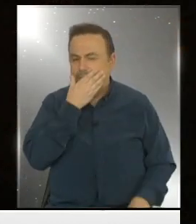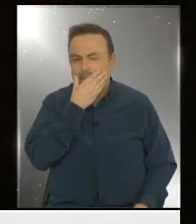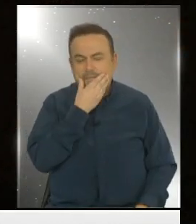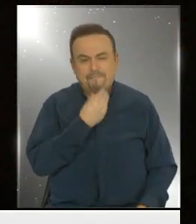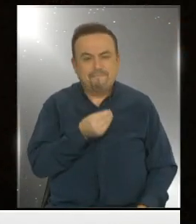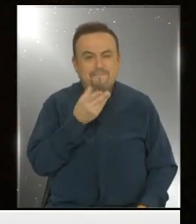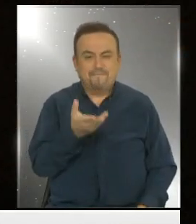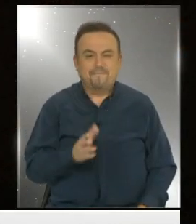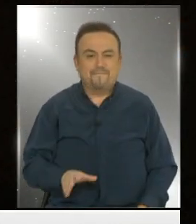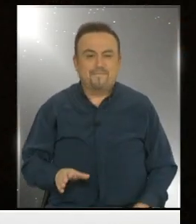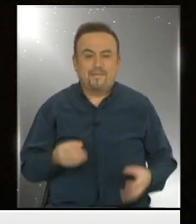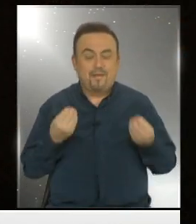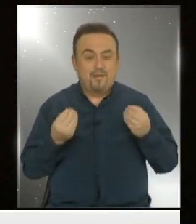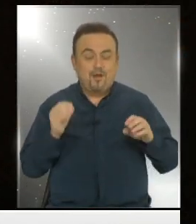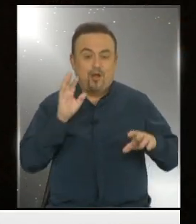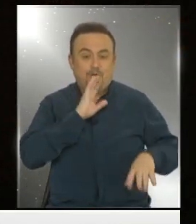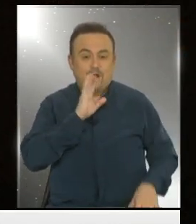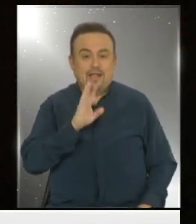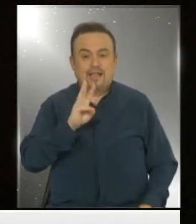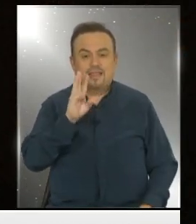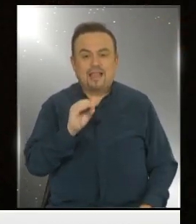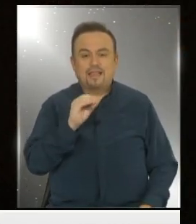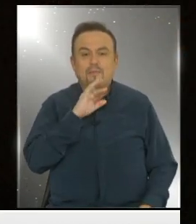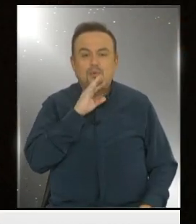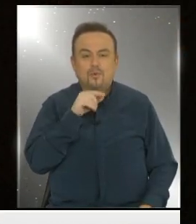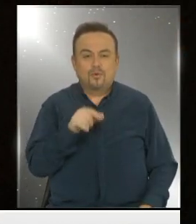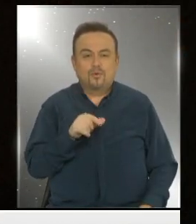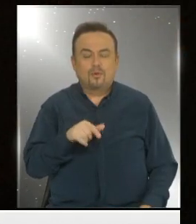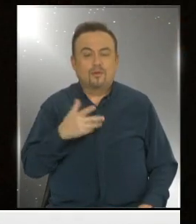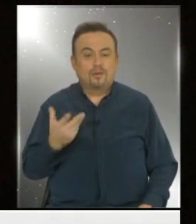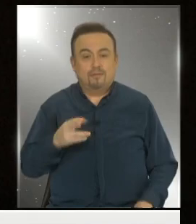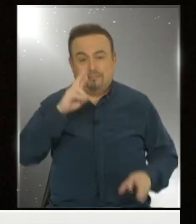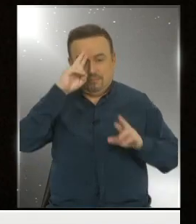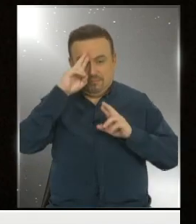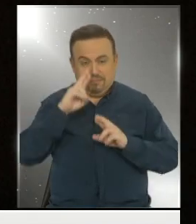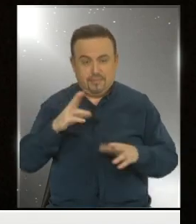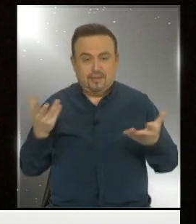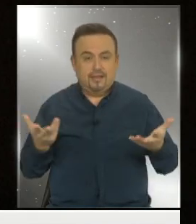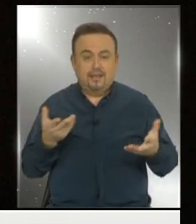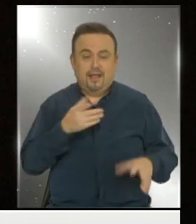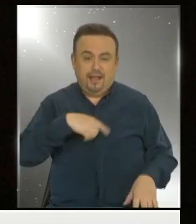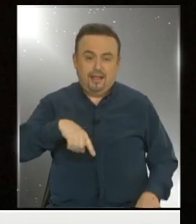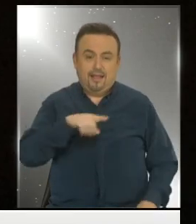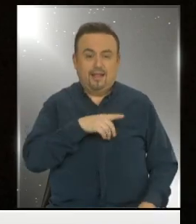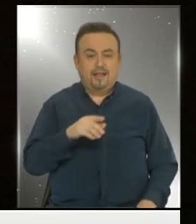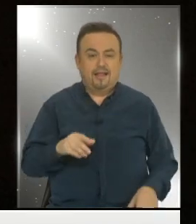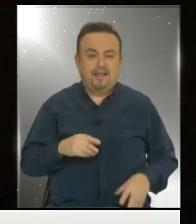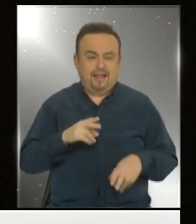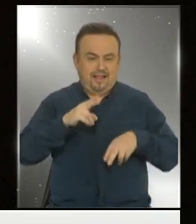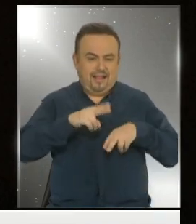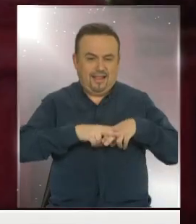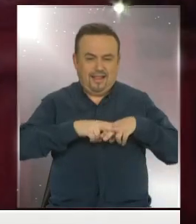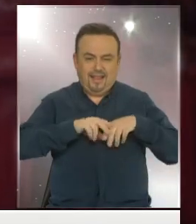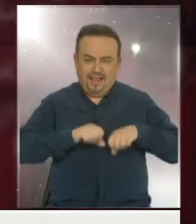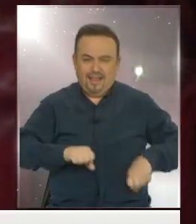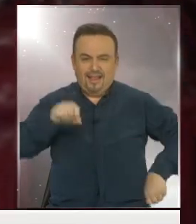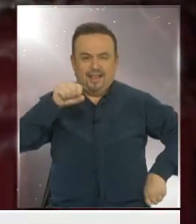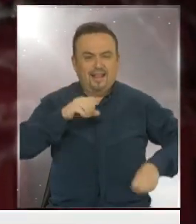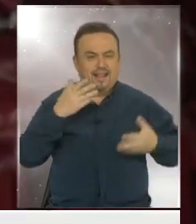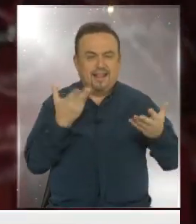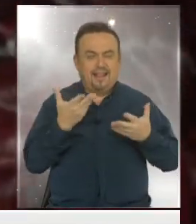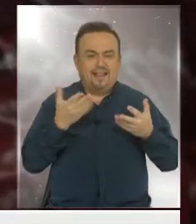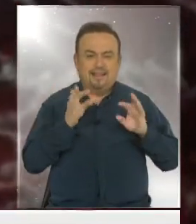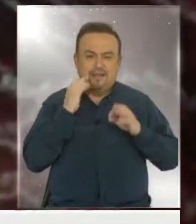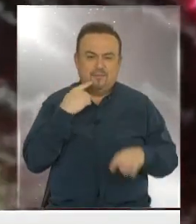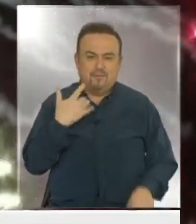espectáculo, como ve, lleno de color. Duró 30 minutos y este año rindió homenaje a ellos, a los héroes cotidianos que han desempeñado un